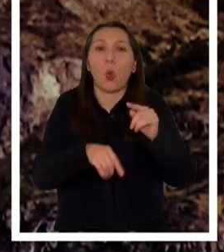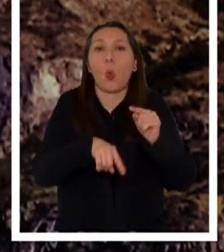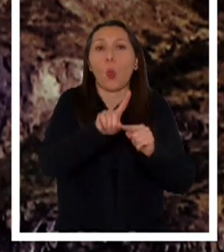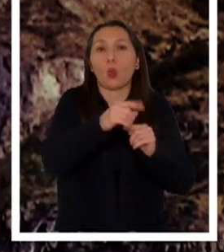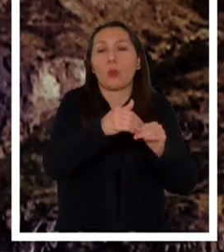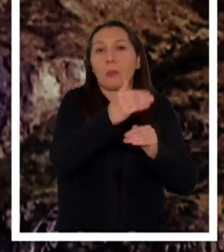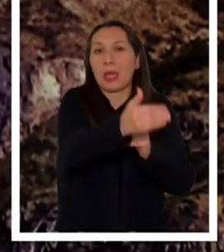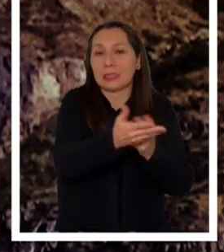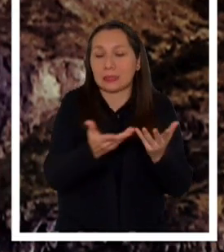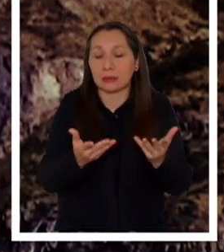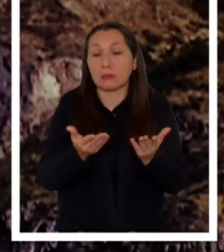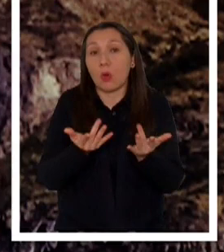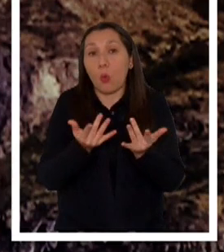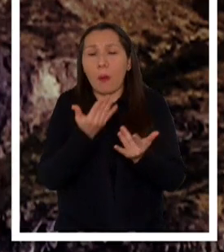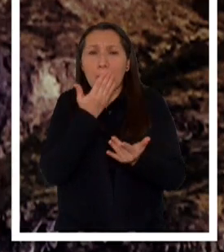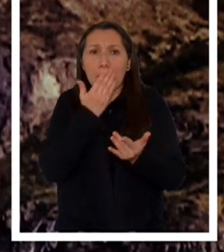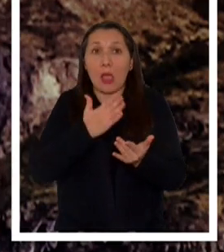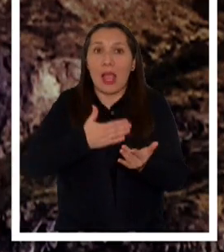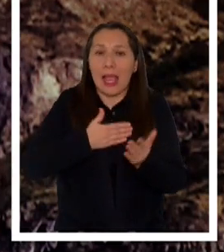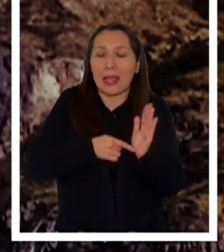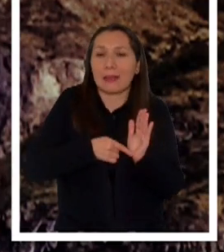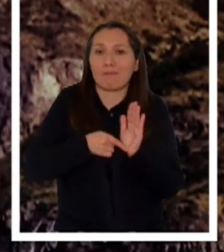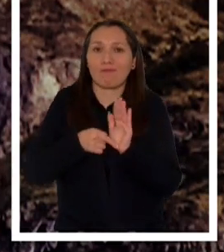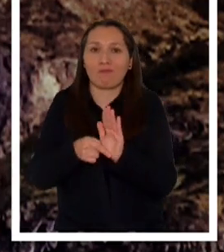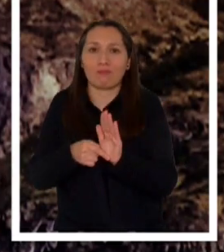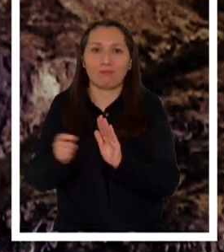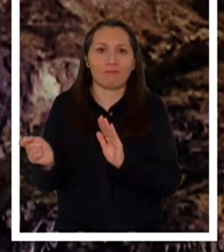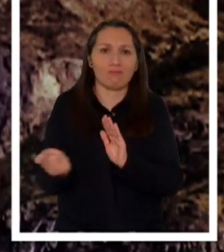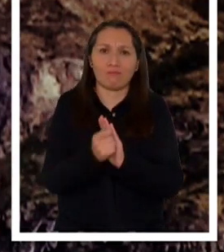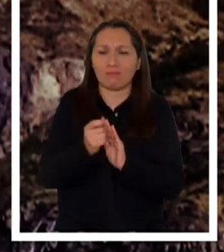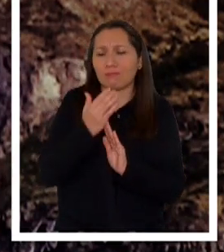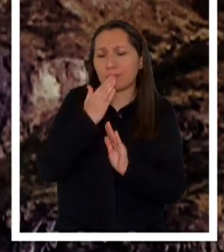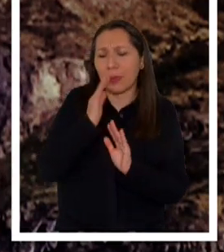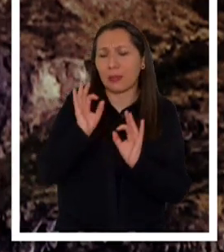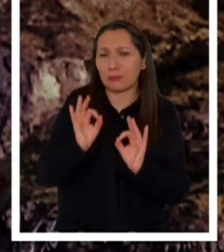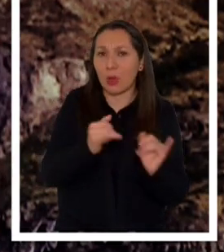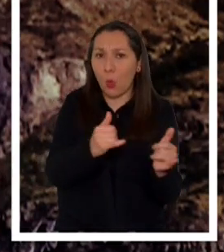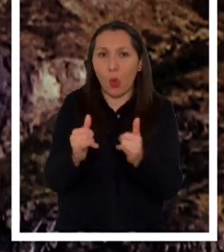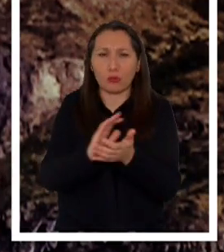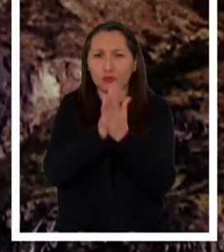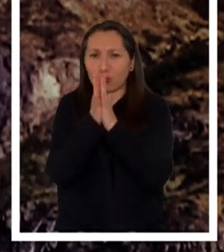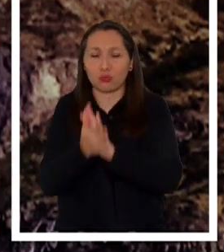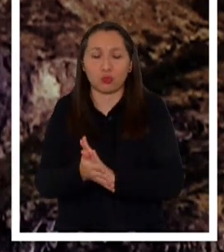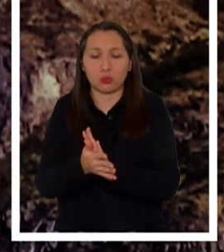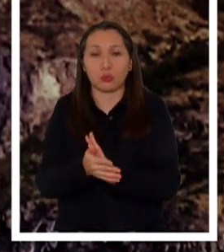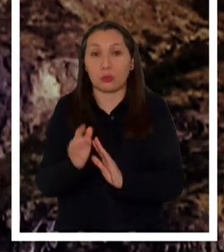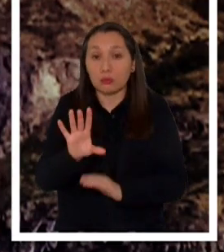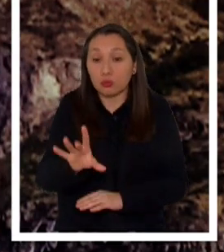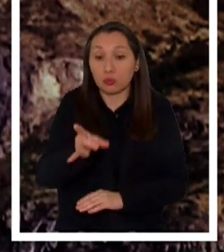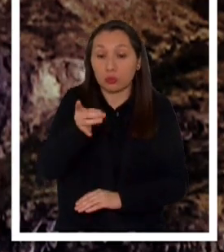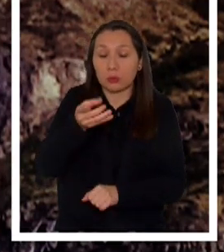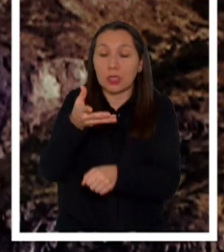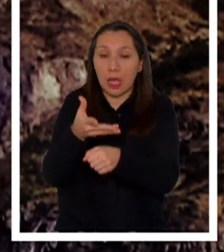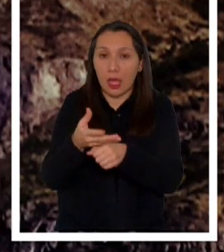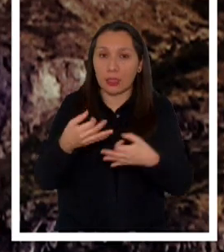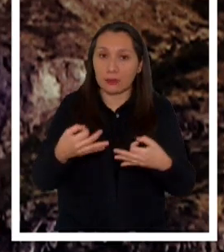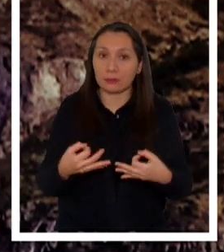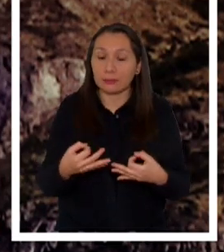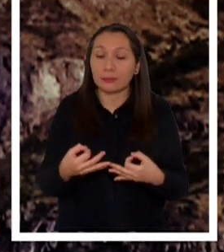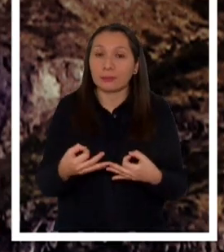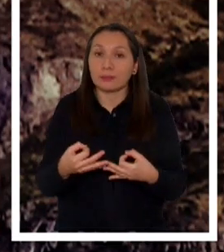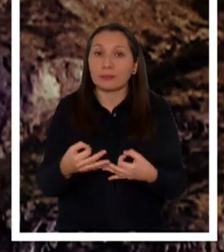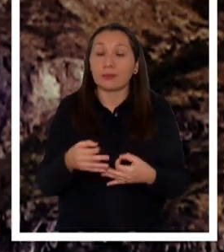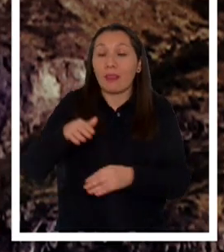esperamos los mejores exponentes en su mejor versión para estos juegos y yo creo y hemos encontrado que efectivamente